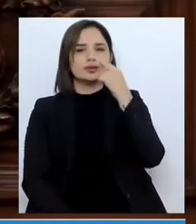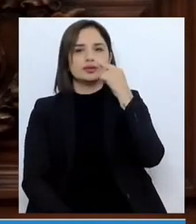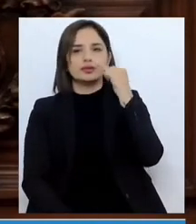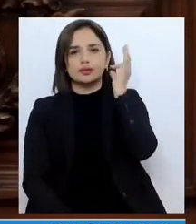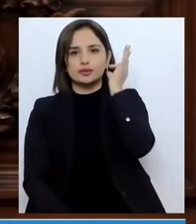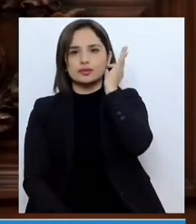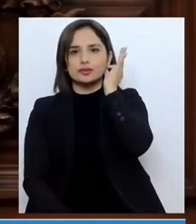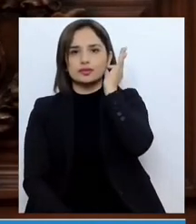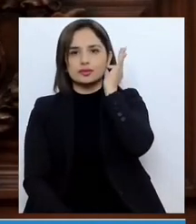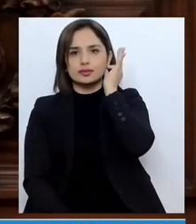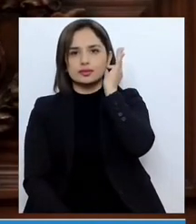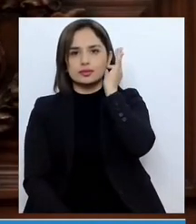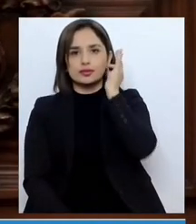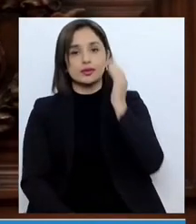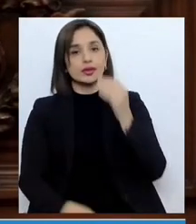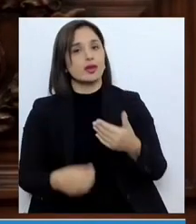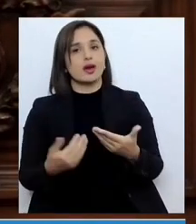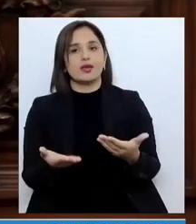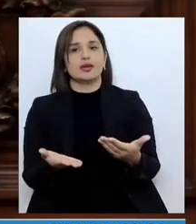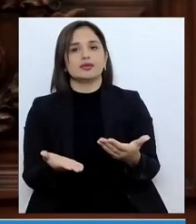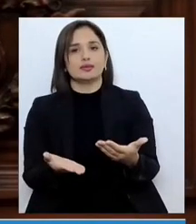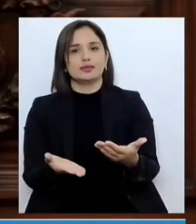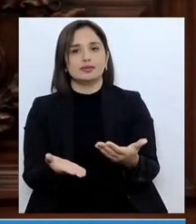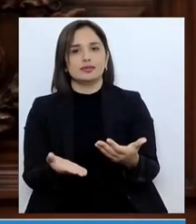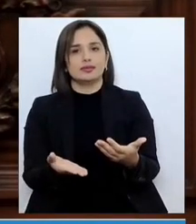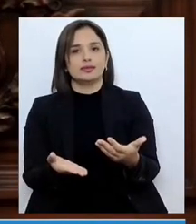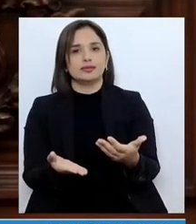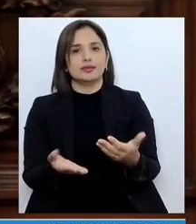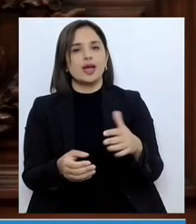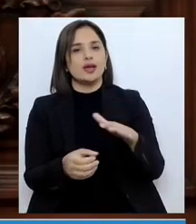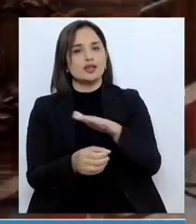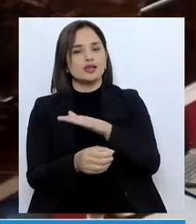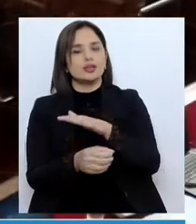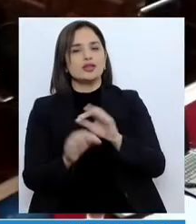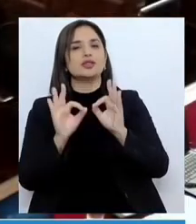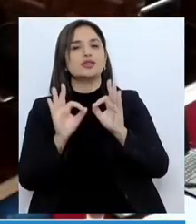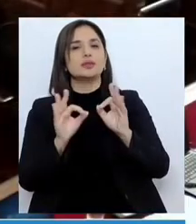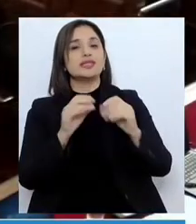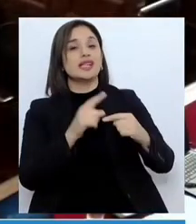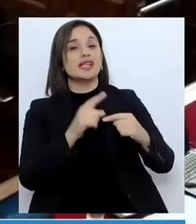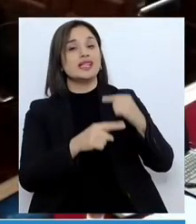encontramos en una coyuntura excepcional de la historia.